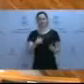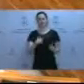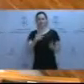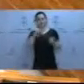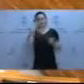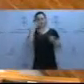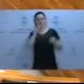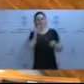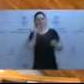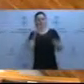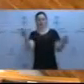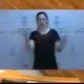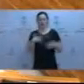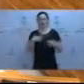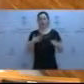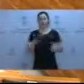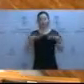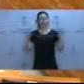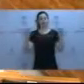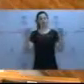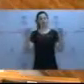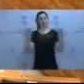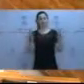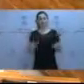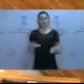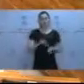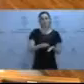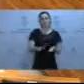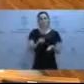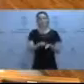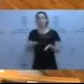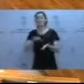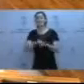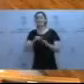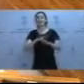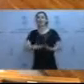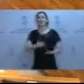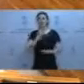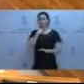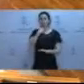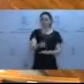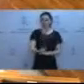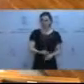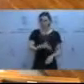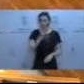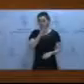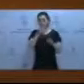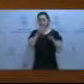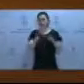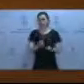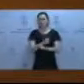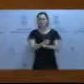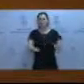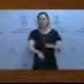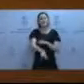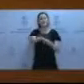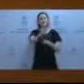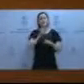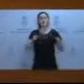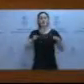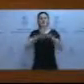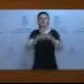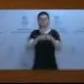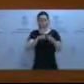más, no dejan de sorprendernos una y otra vez. Y les digo esto porque no cabe en cabeza humana que nuestro grupo haya presentado